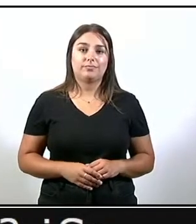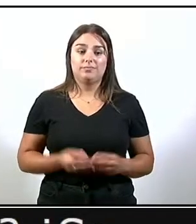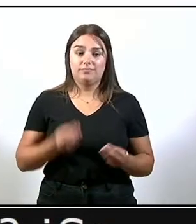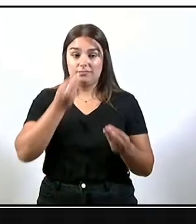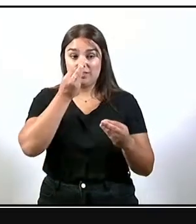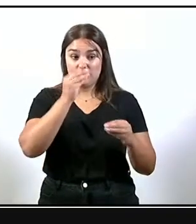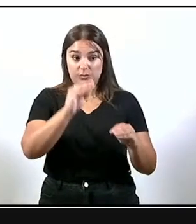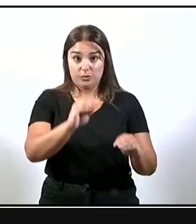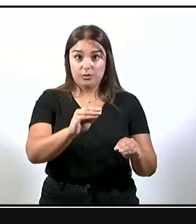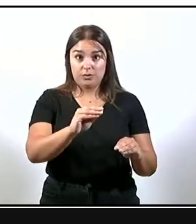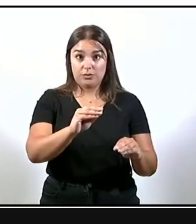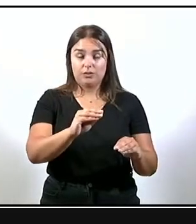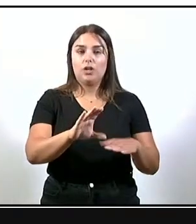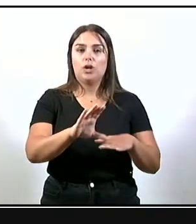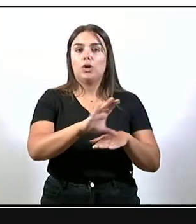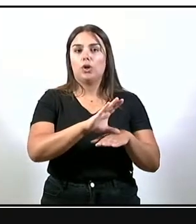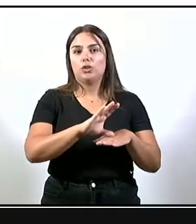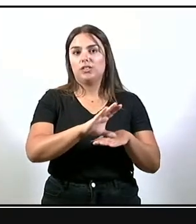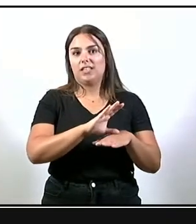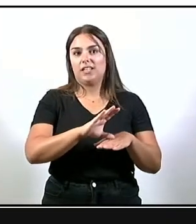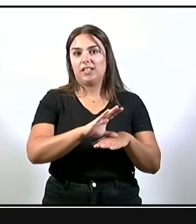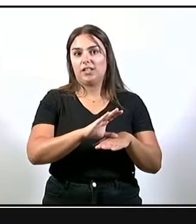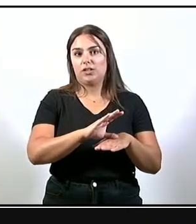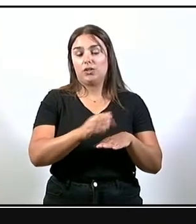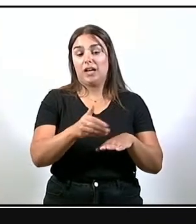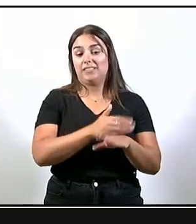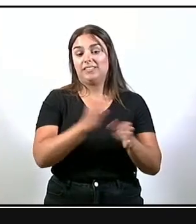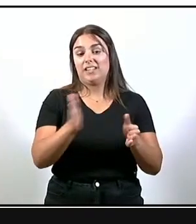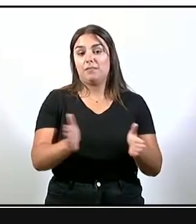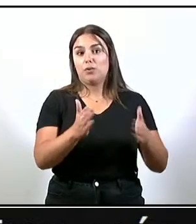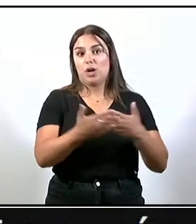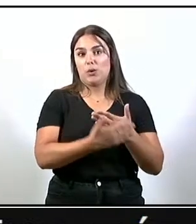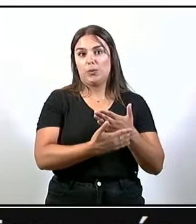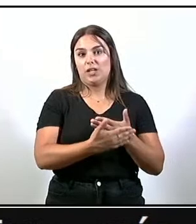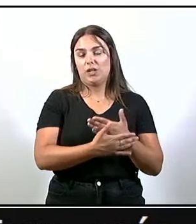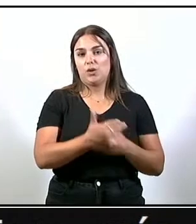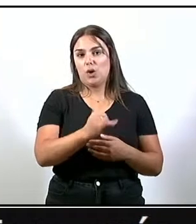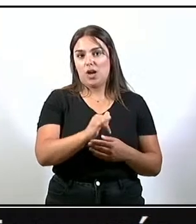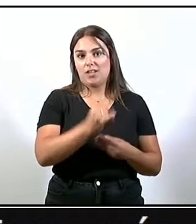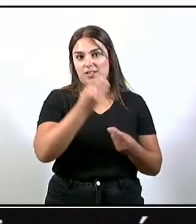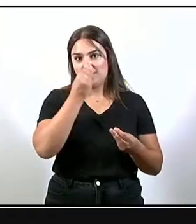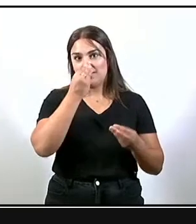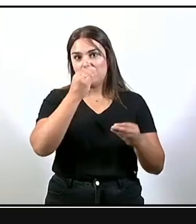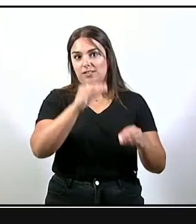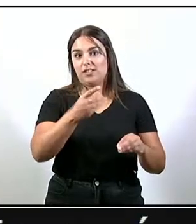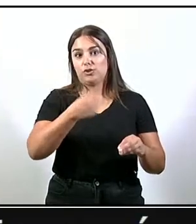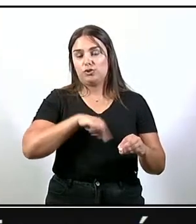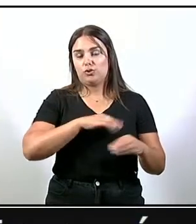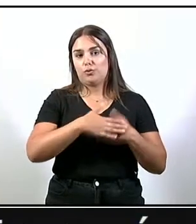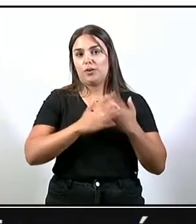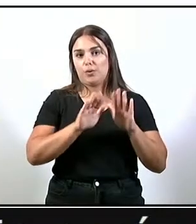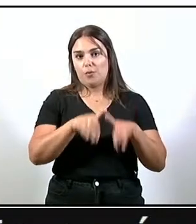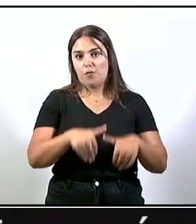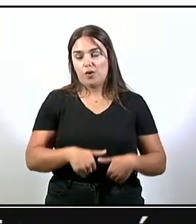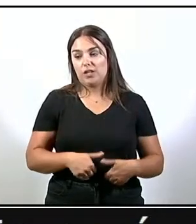sustituciones, tenemos un consejero más de lo que teníamos en la primera legislatura de cuando volvimos al gobierno. Entonces éramos 6 y